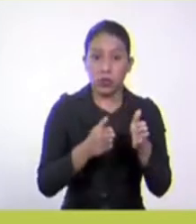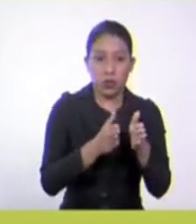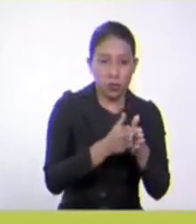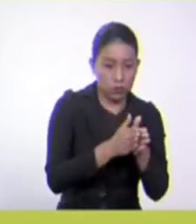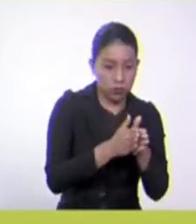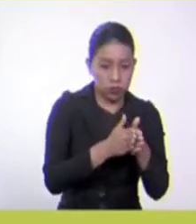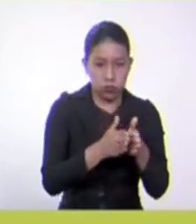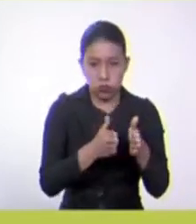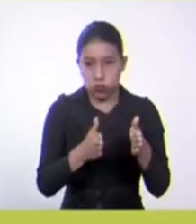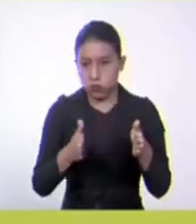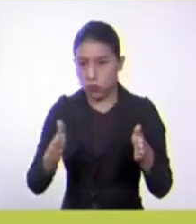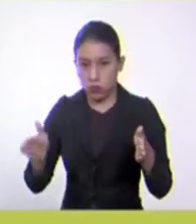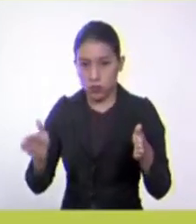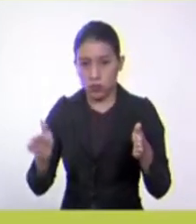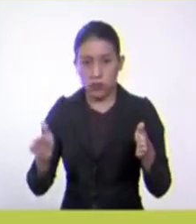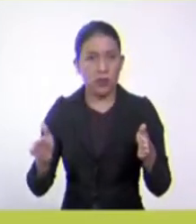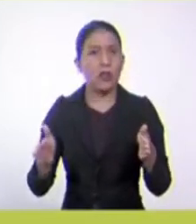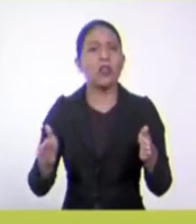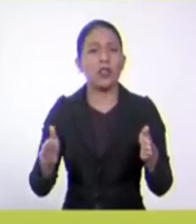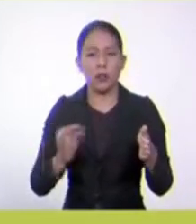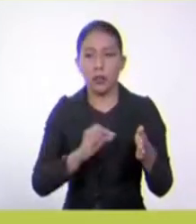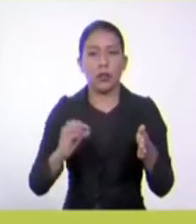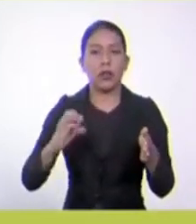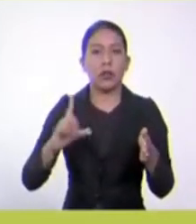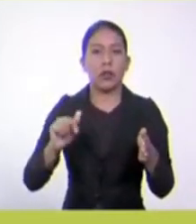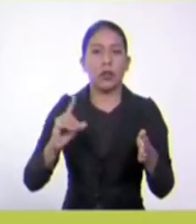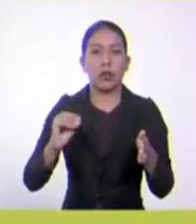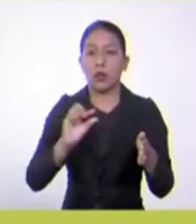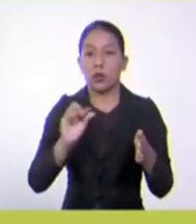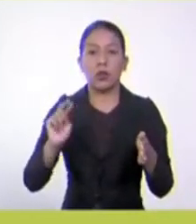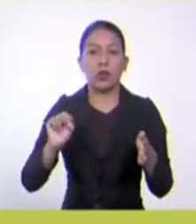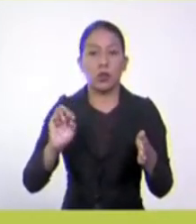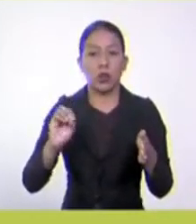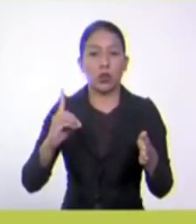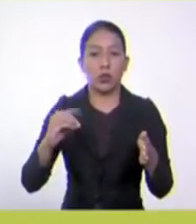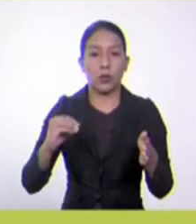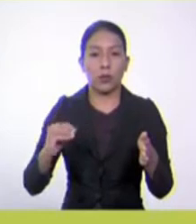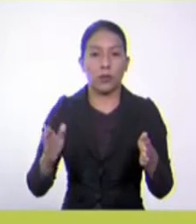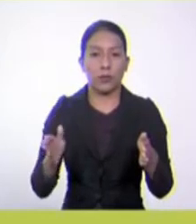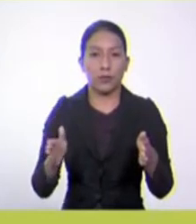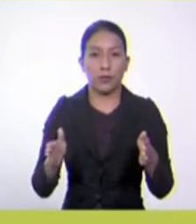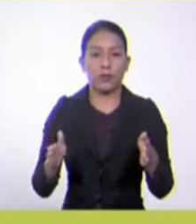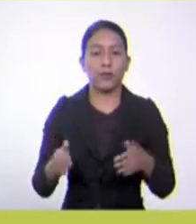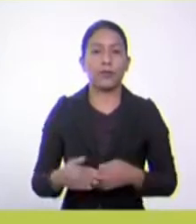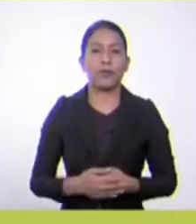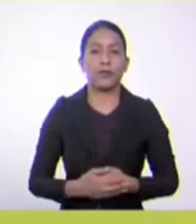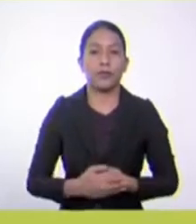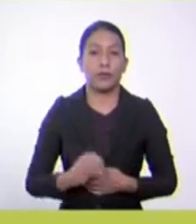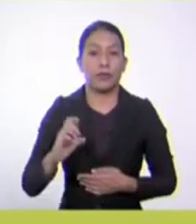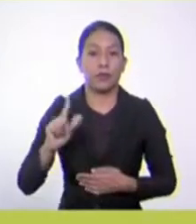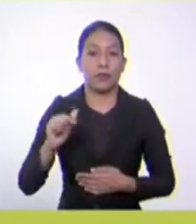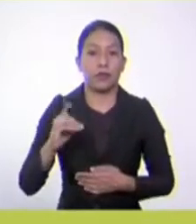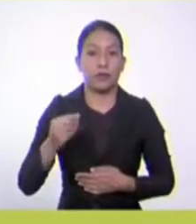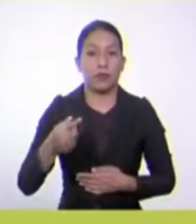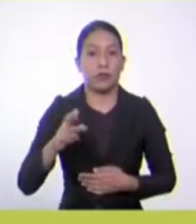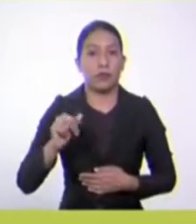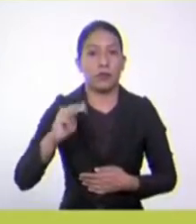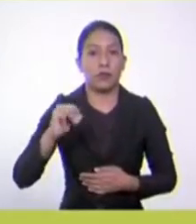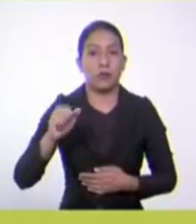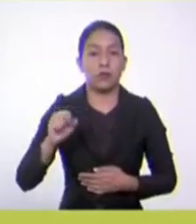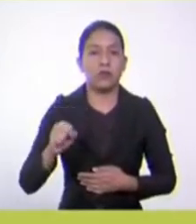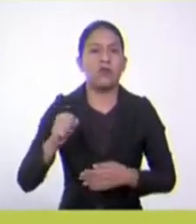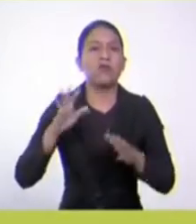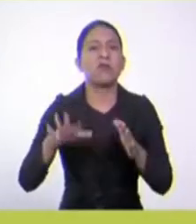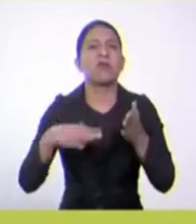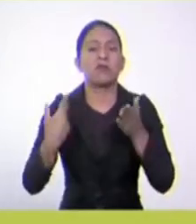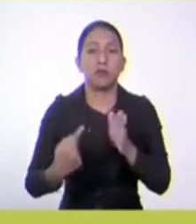bifurcación o de división se conoce como nodo. Los cladogramas son estructuras o